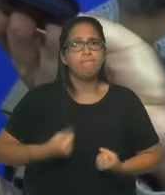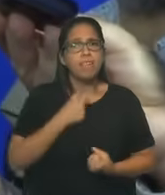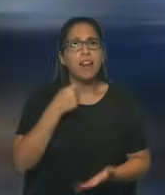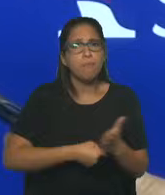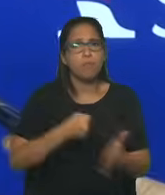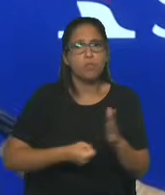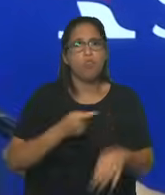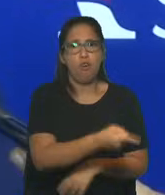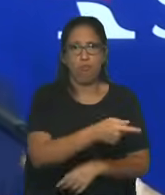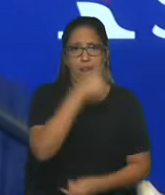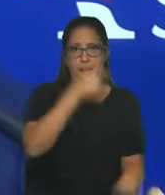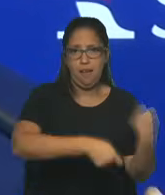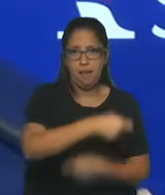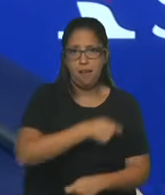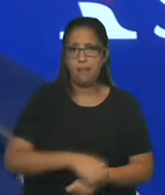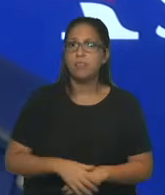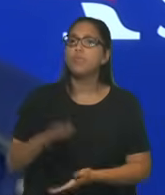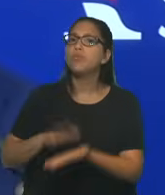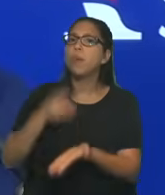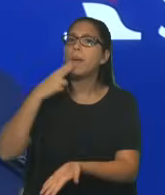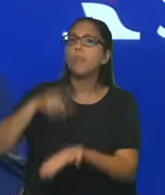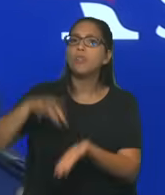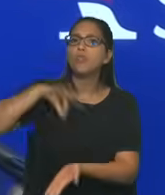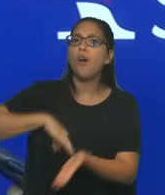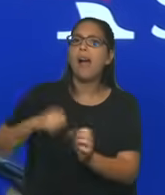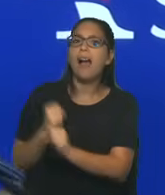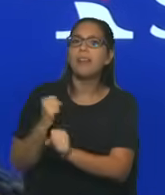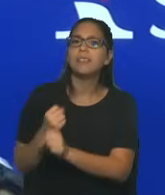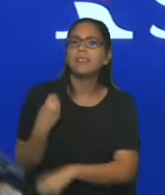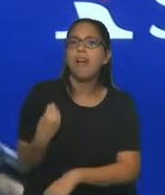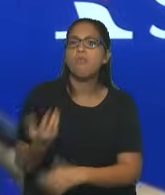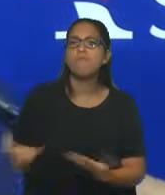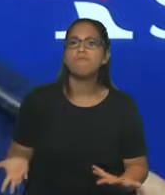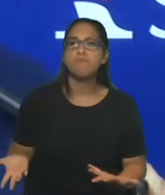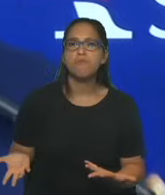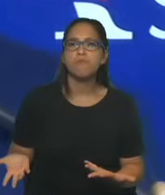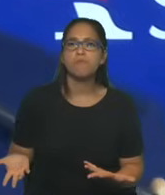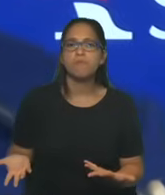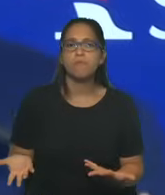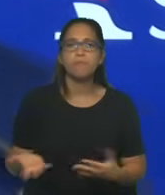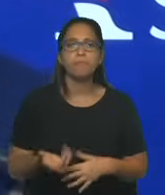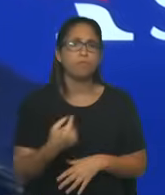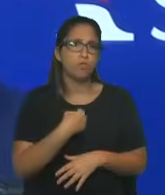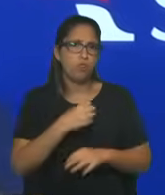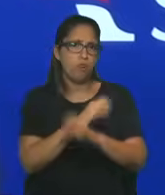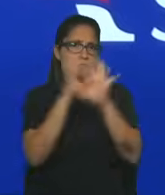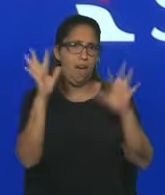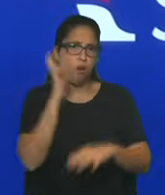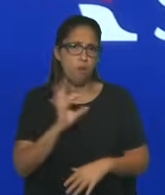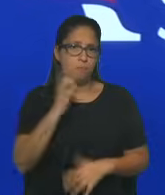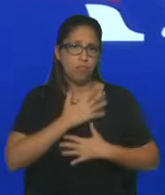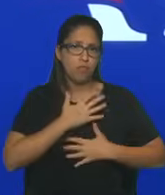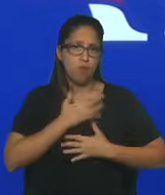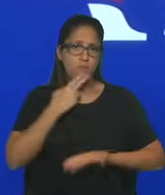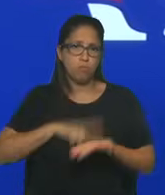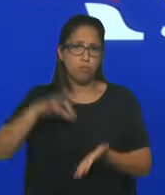el narcotráfico. ¿Y en relación al impuesto a las ganancias que algunos gobernadores sí están hablando? No, nosotros, yo fui muy claro con el tema de impuesto a las